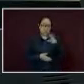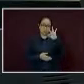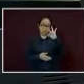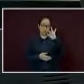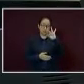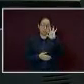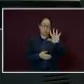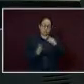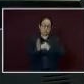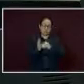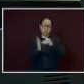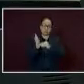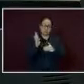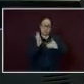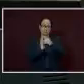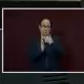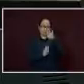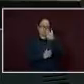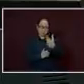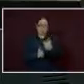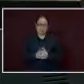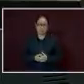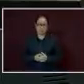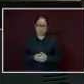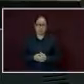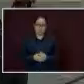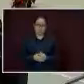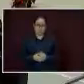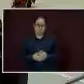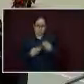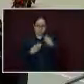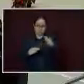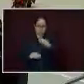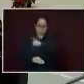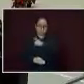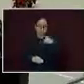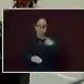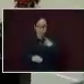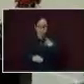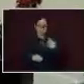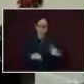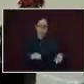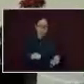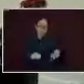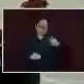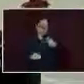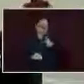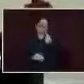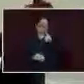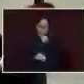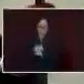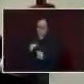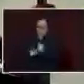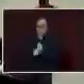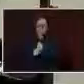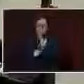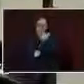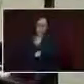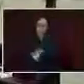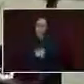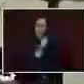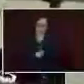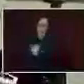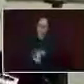45,000 millones de pesos nos dejaron en deuda bancaria. Más o menos cada año va subiendo dependiendo